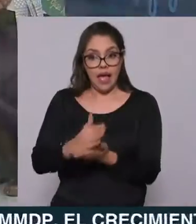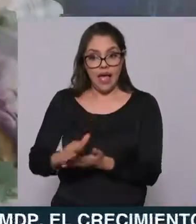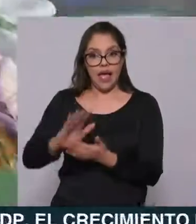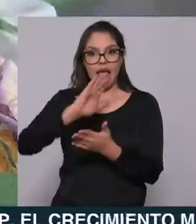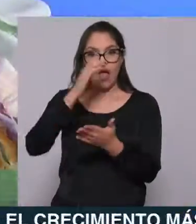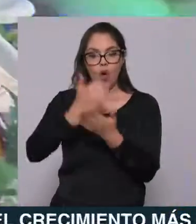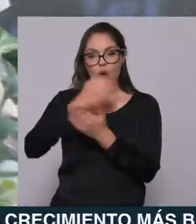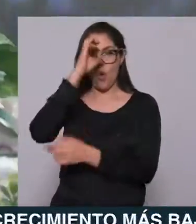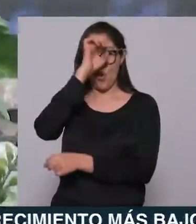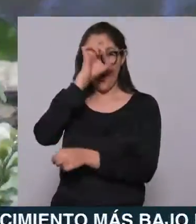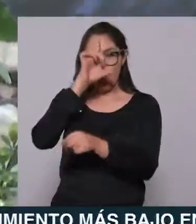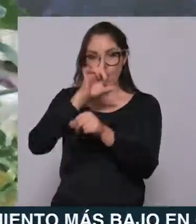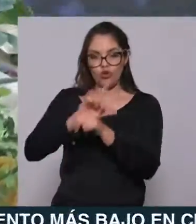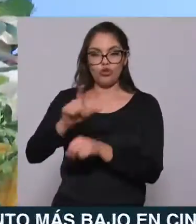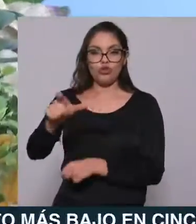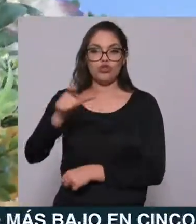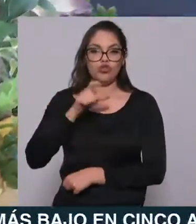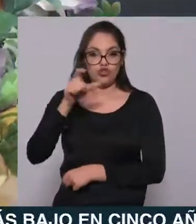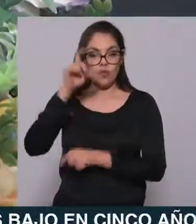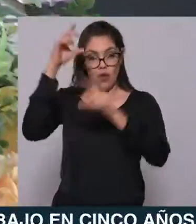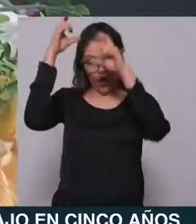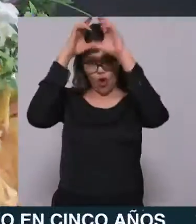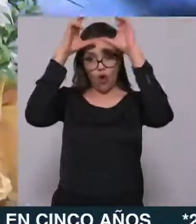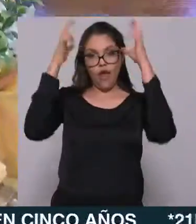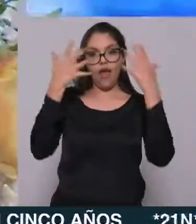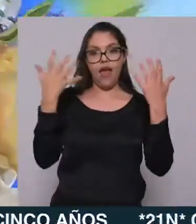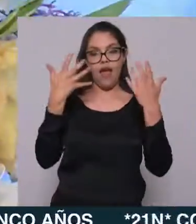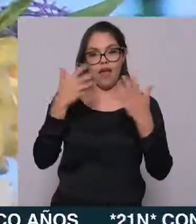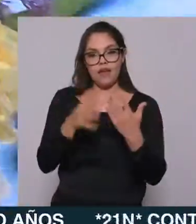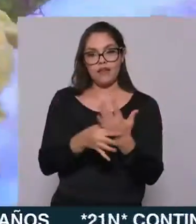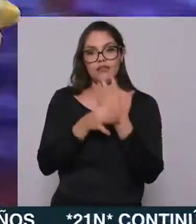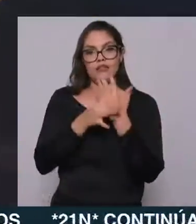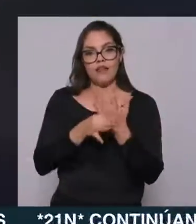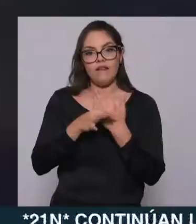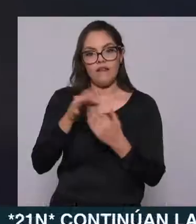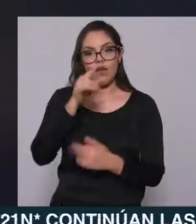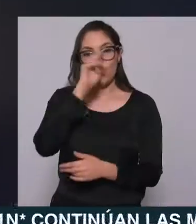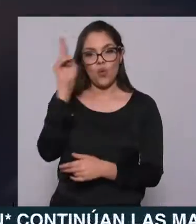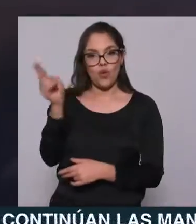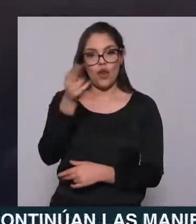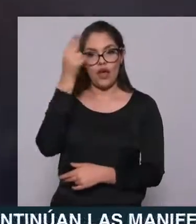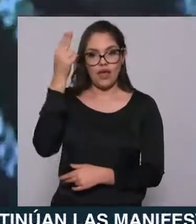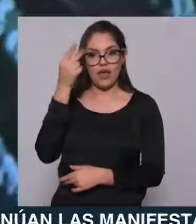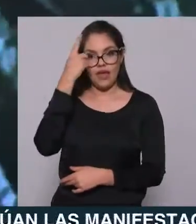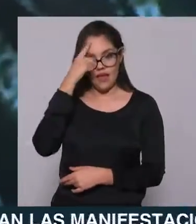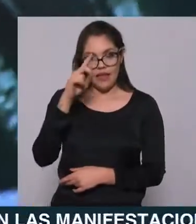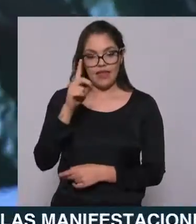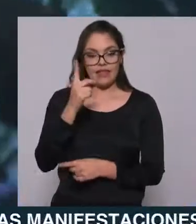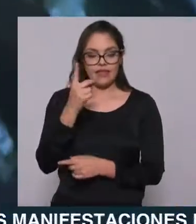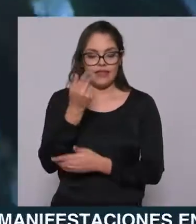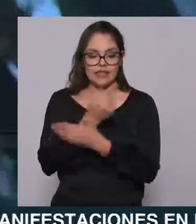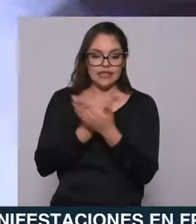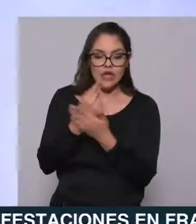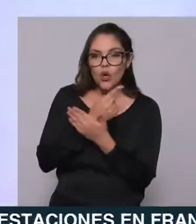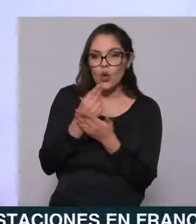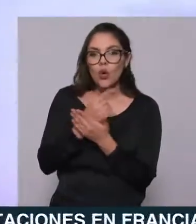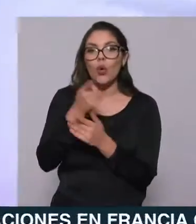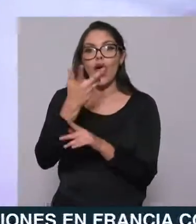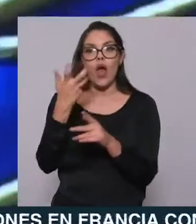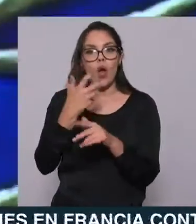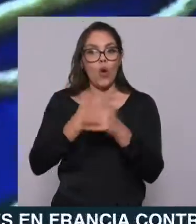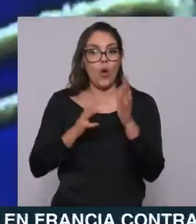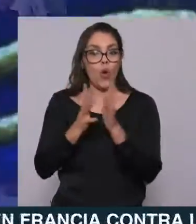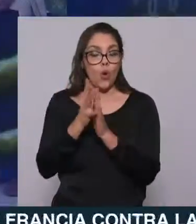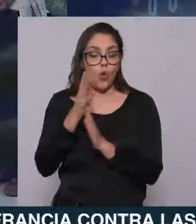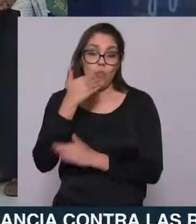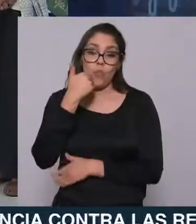de Xochimilco. La corona la hace la Facultad de Arte y Diseño de la UNAM, es un gran concurso que también ellos hacen y pues es un